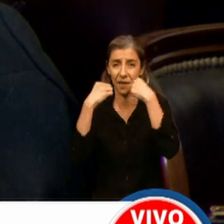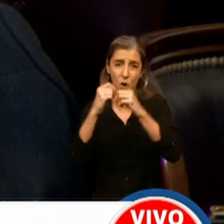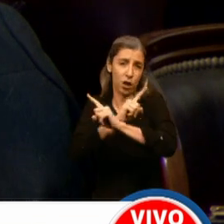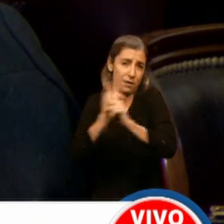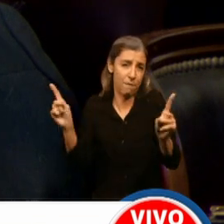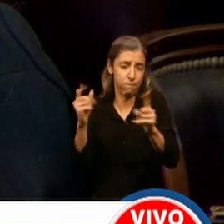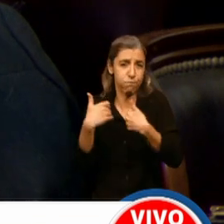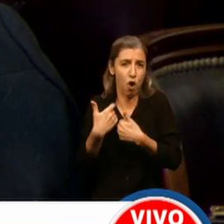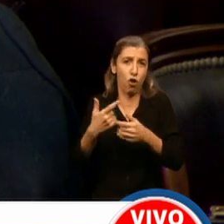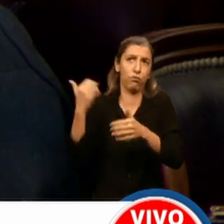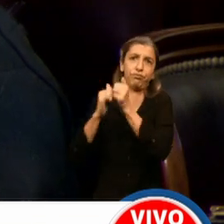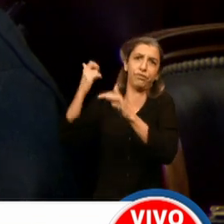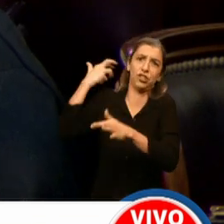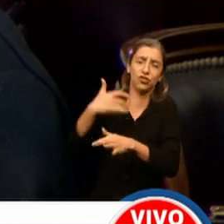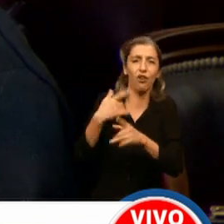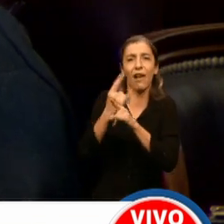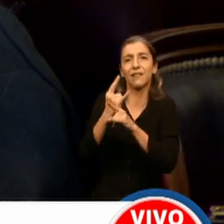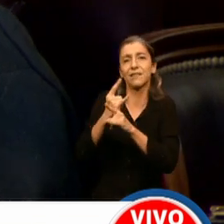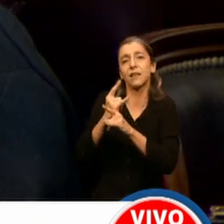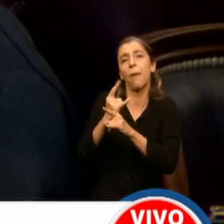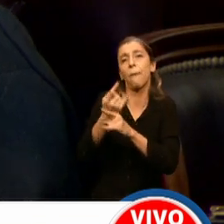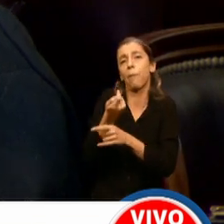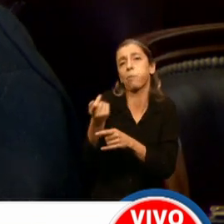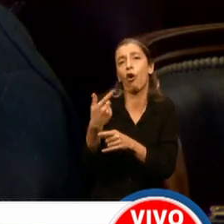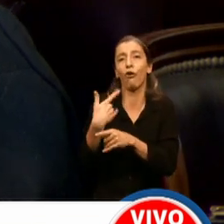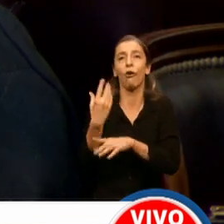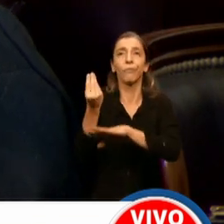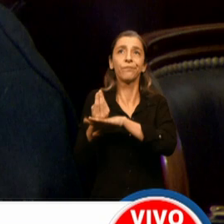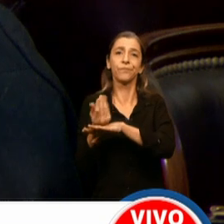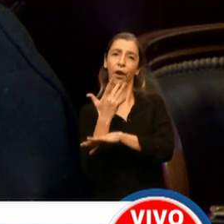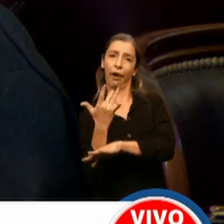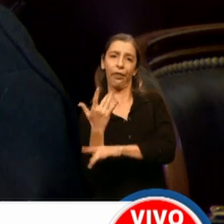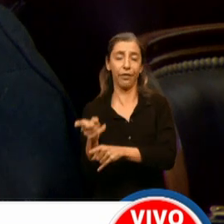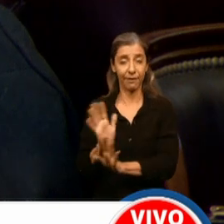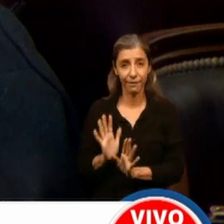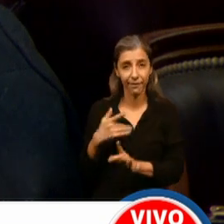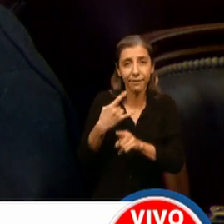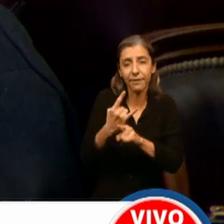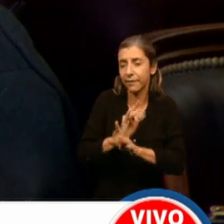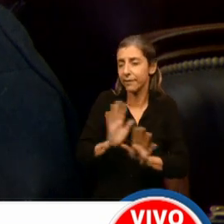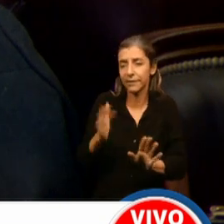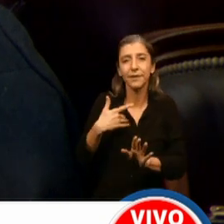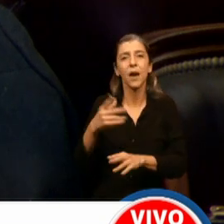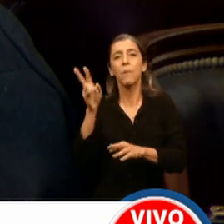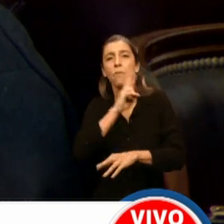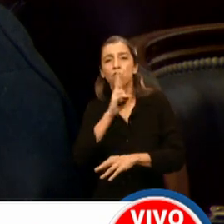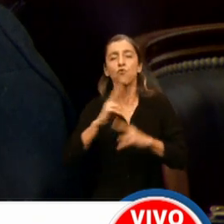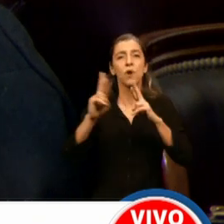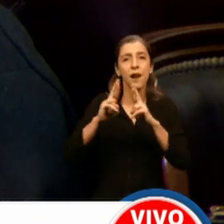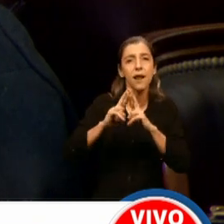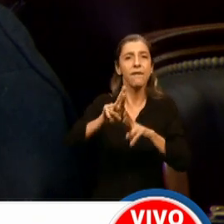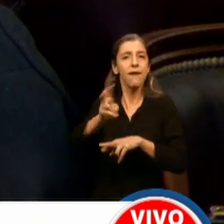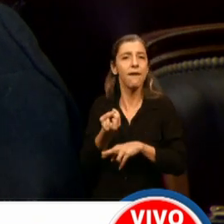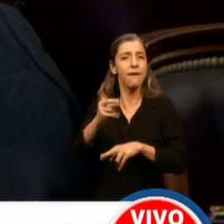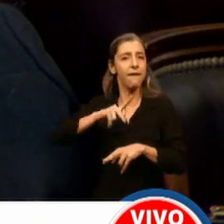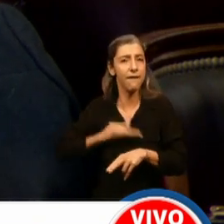históricamente a un rol figurativo o decorativo la participación justa de lesbianas travestis y trans